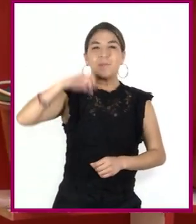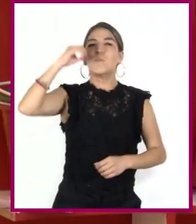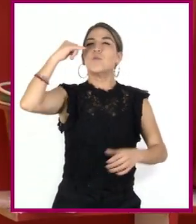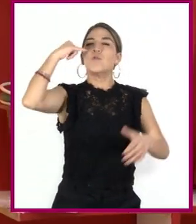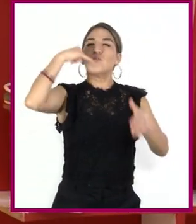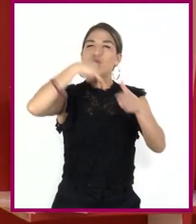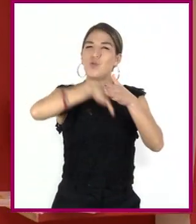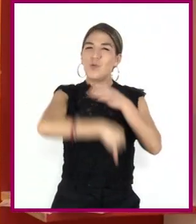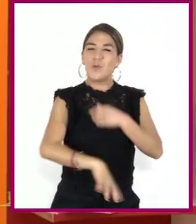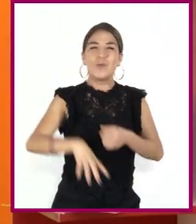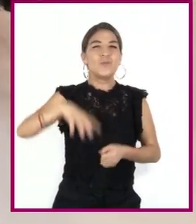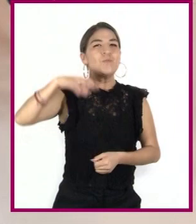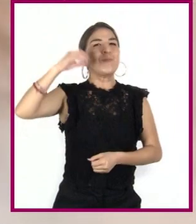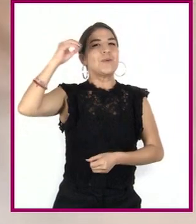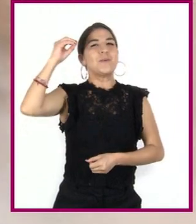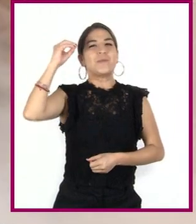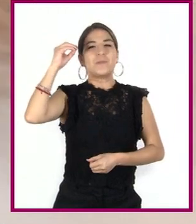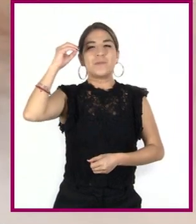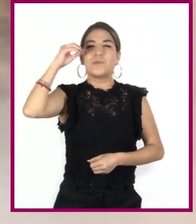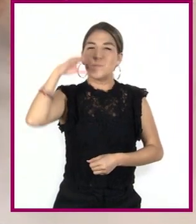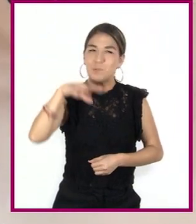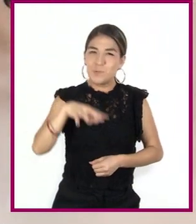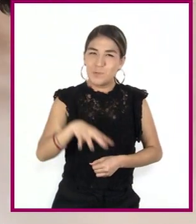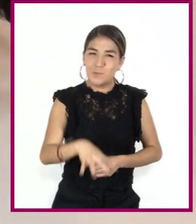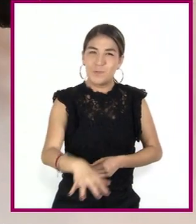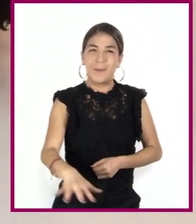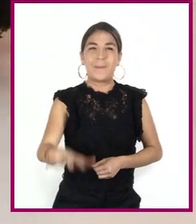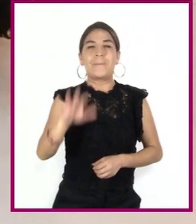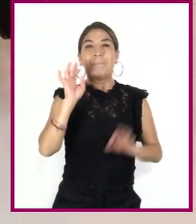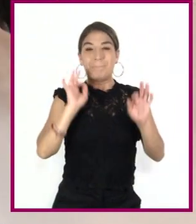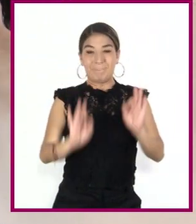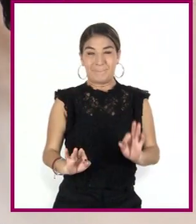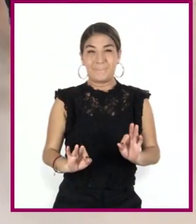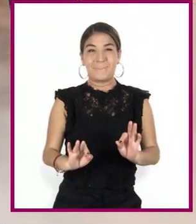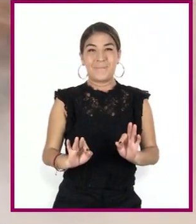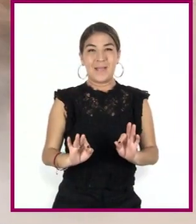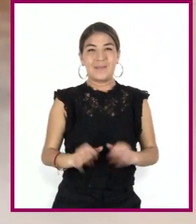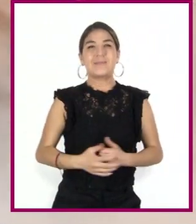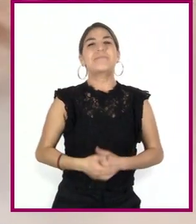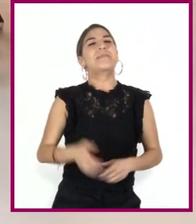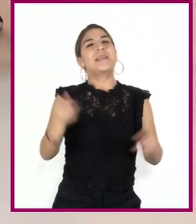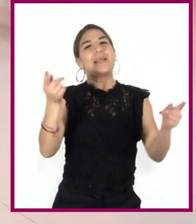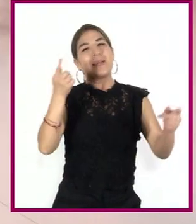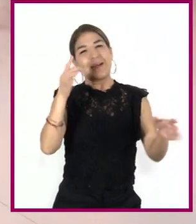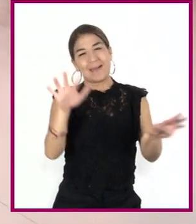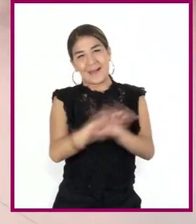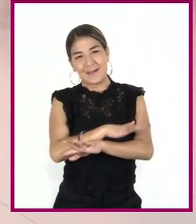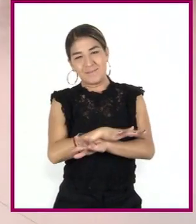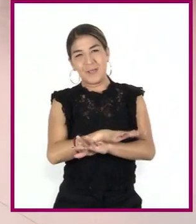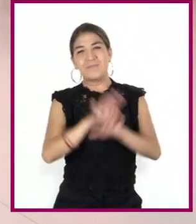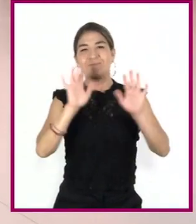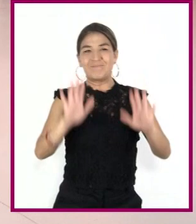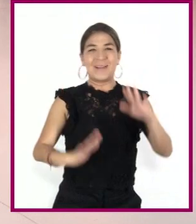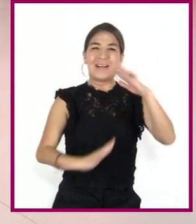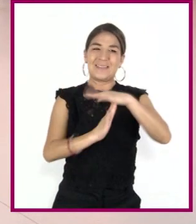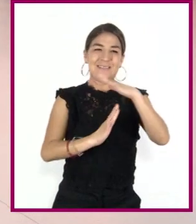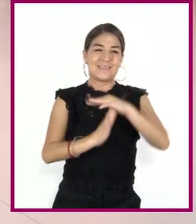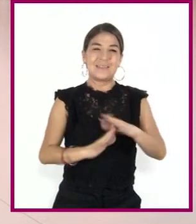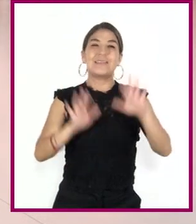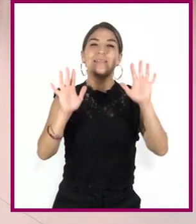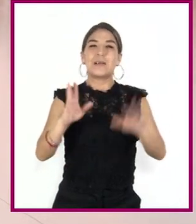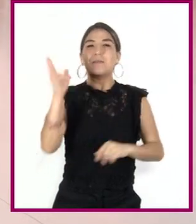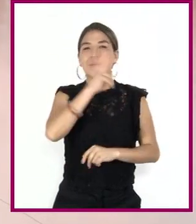inhalaciones profundas. Muy bien. Cambio, alto.